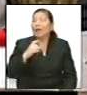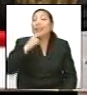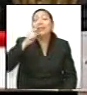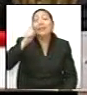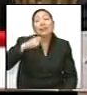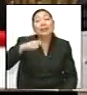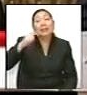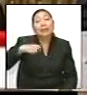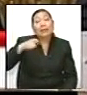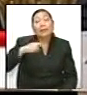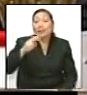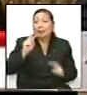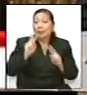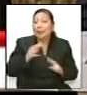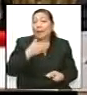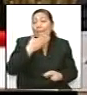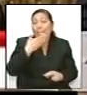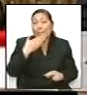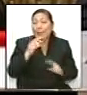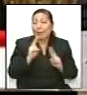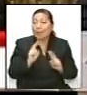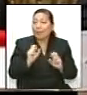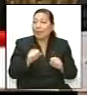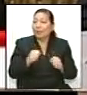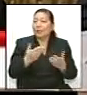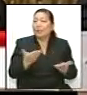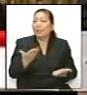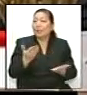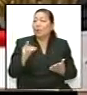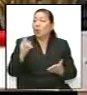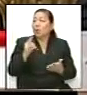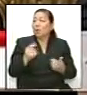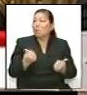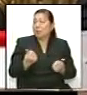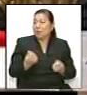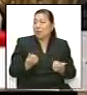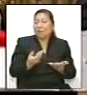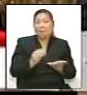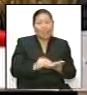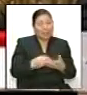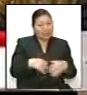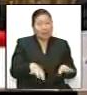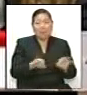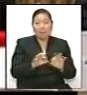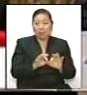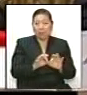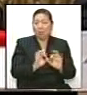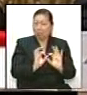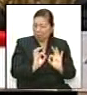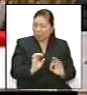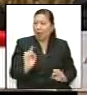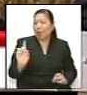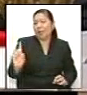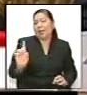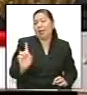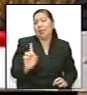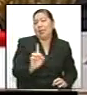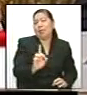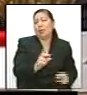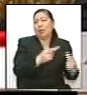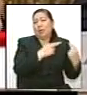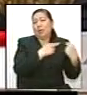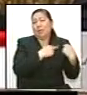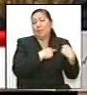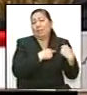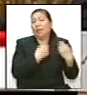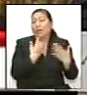necesidad de verificar mejor, de ver si es que no se está utilizando bien la priorización en consultorías, cada titular de pliego es responsable